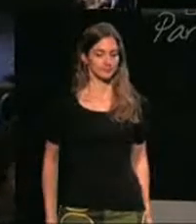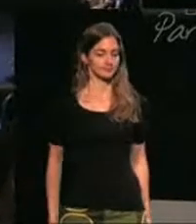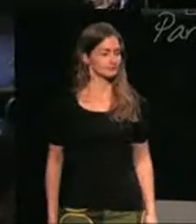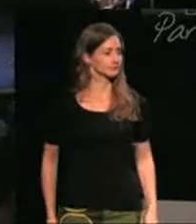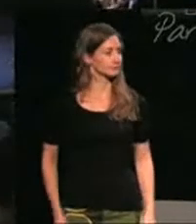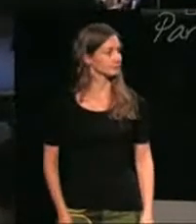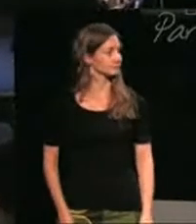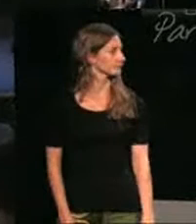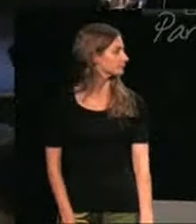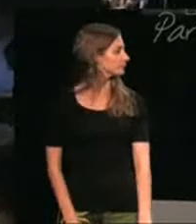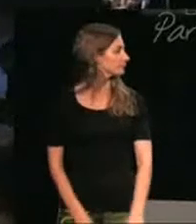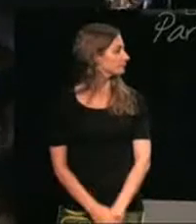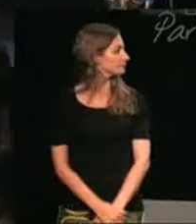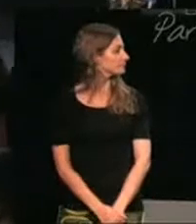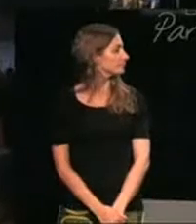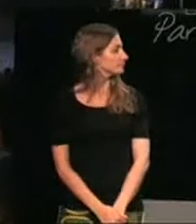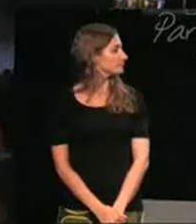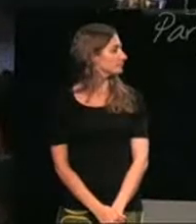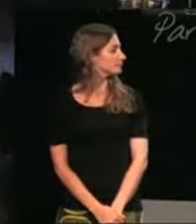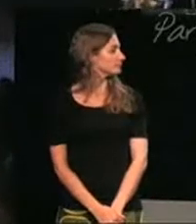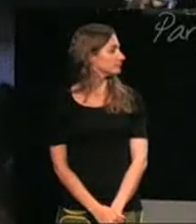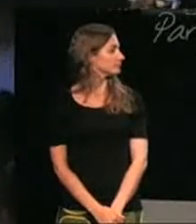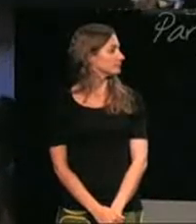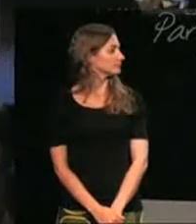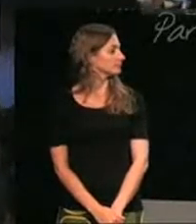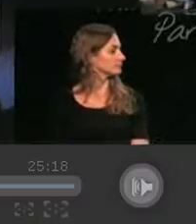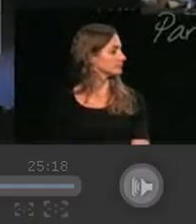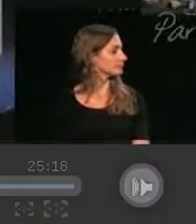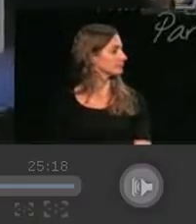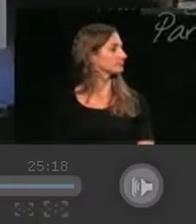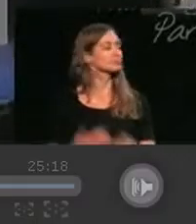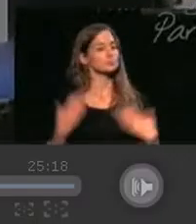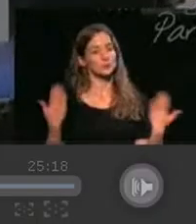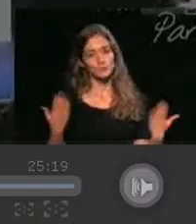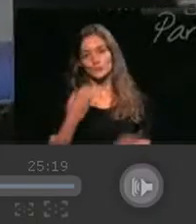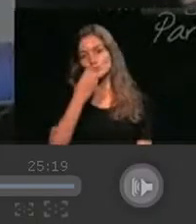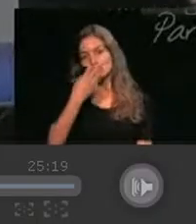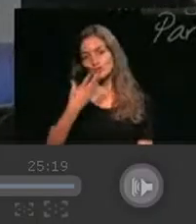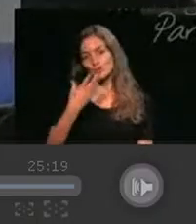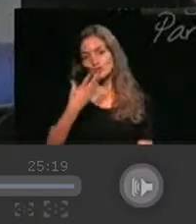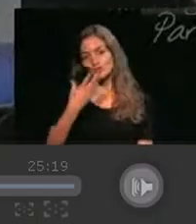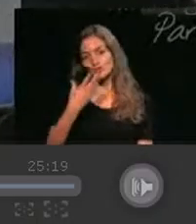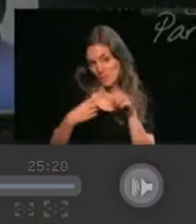Adelante, Miguel, bienvenido. Bueno, buenos mediodías